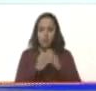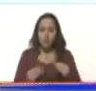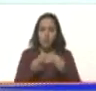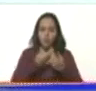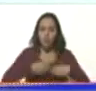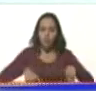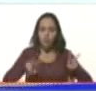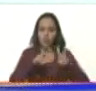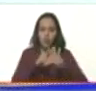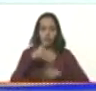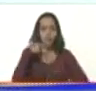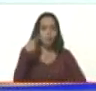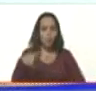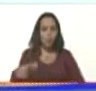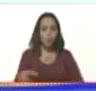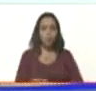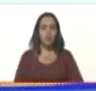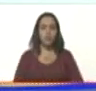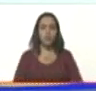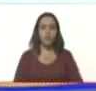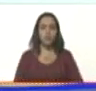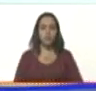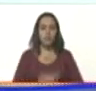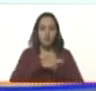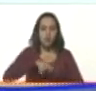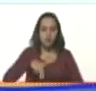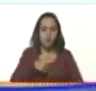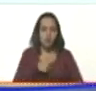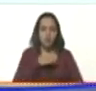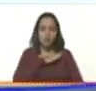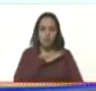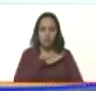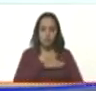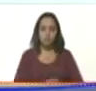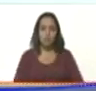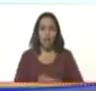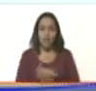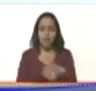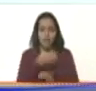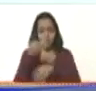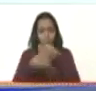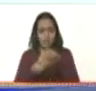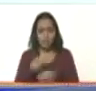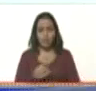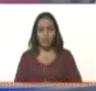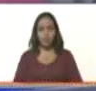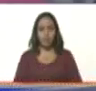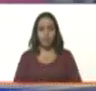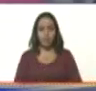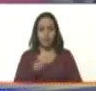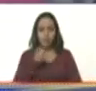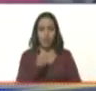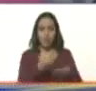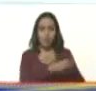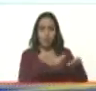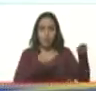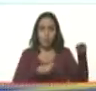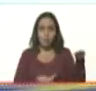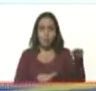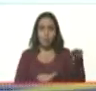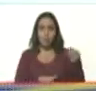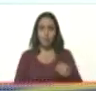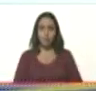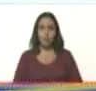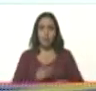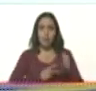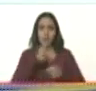las políticas. Nosotros tenemos lo que tú dices, Emilio. Tengo en mis manos el